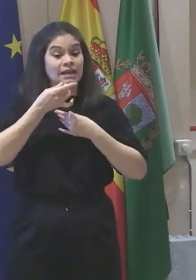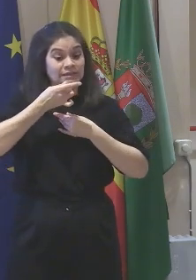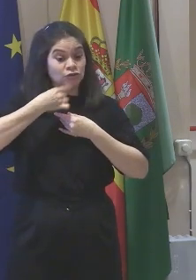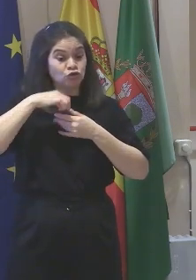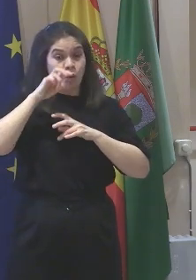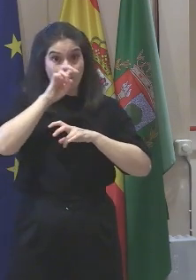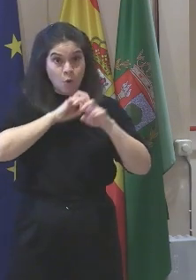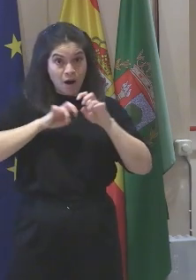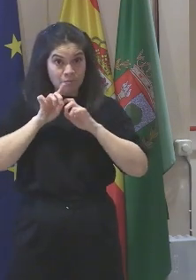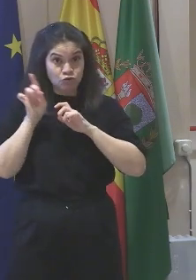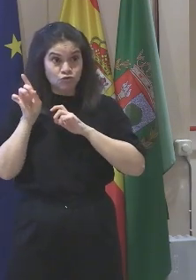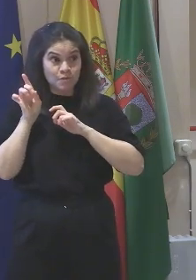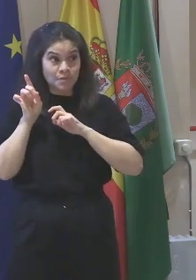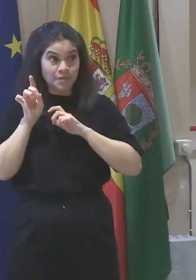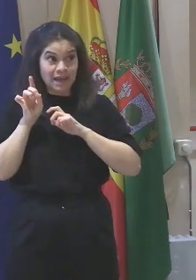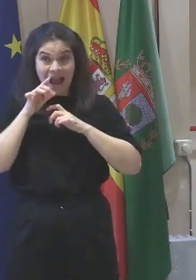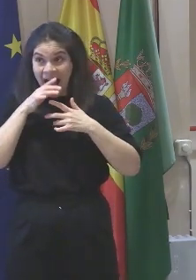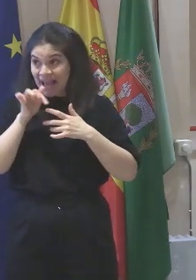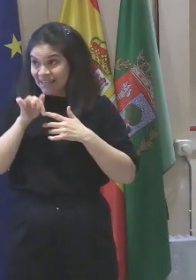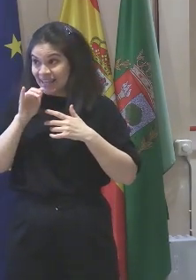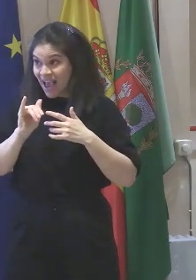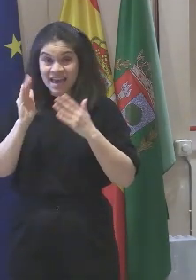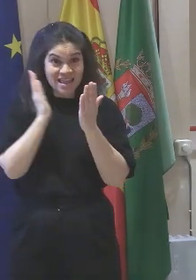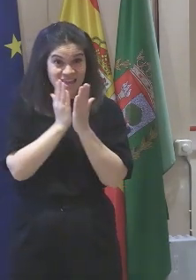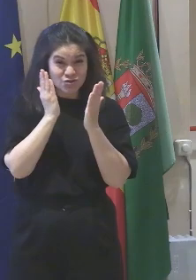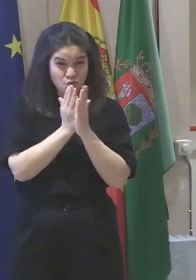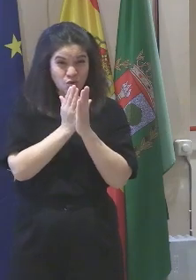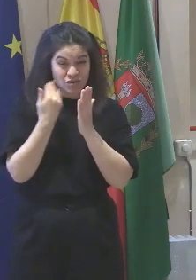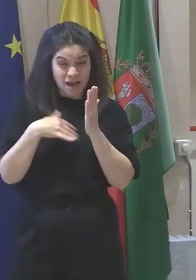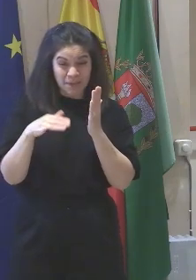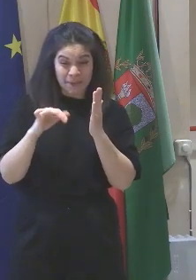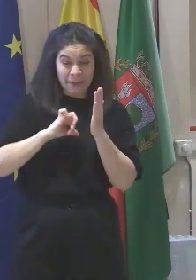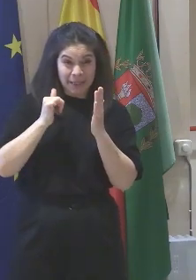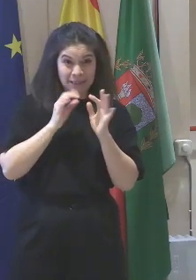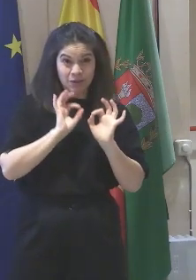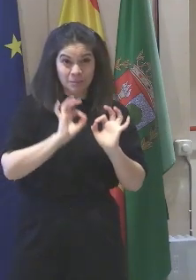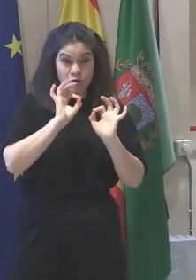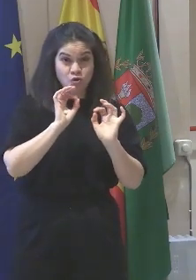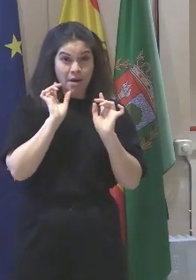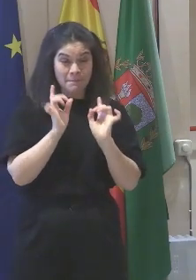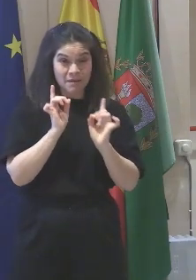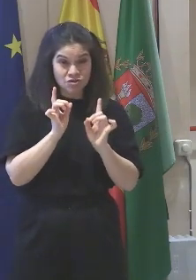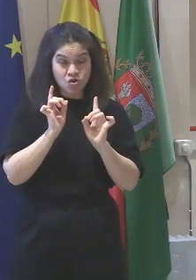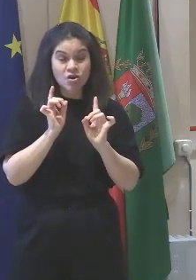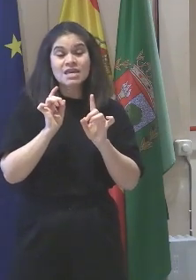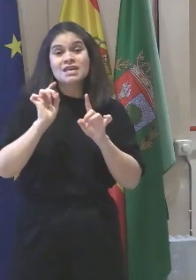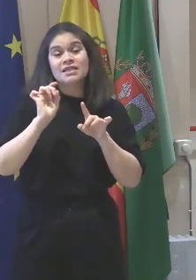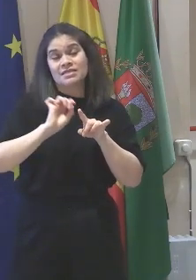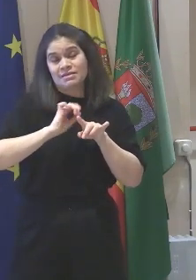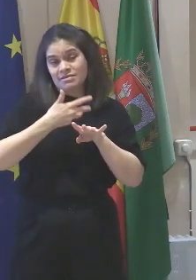esta biblioteca que tenemos de estudios clínicos sobre prevención y diabetes tipo 1, pues podemos ver